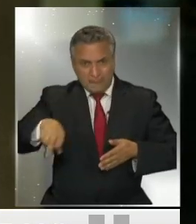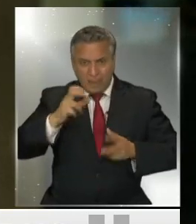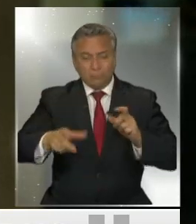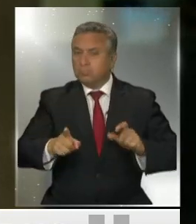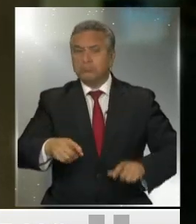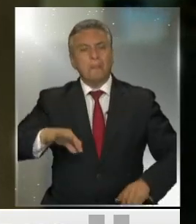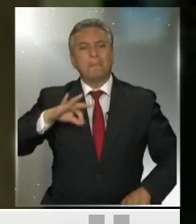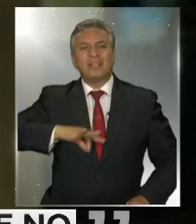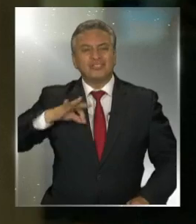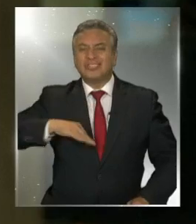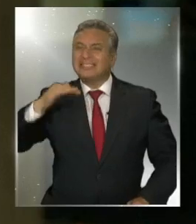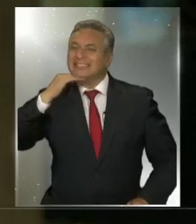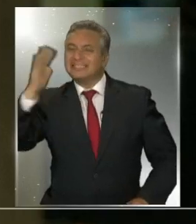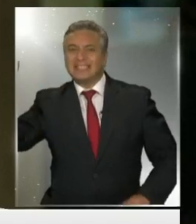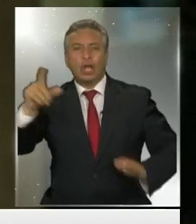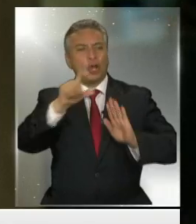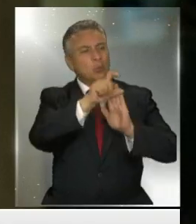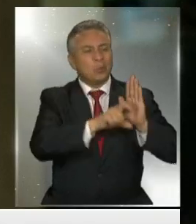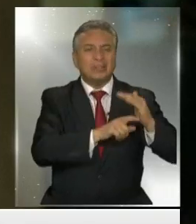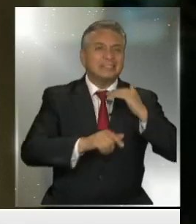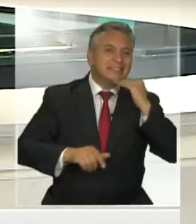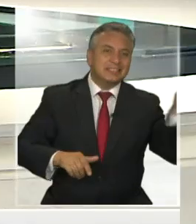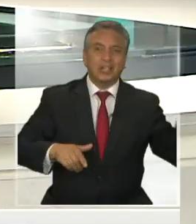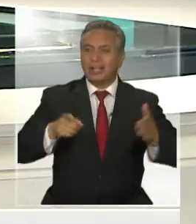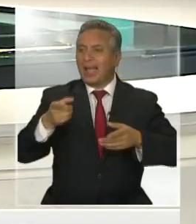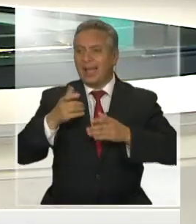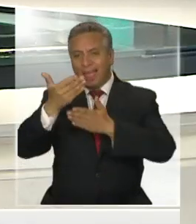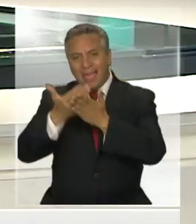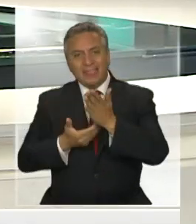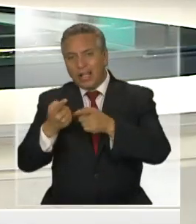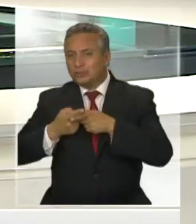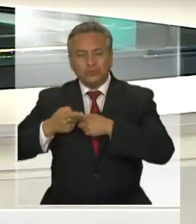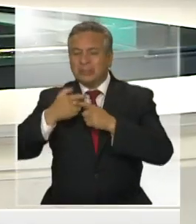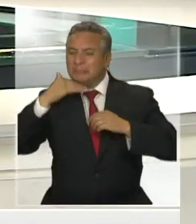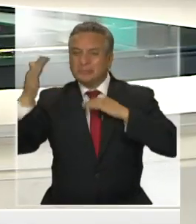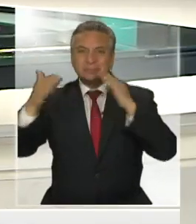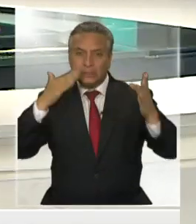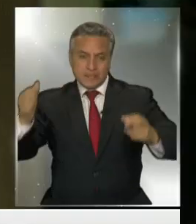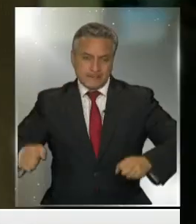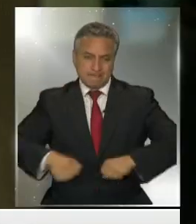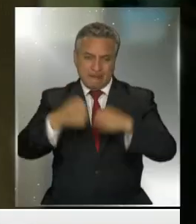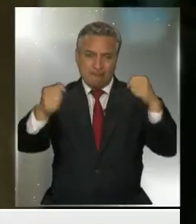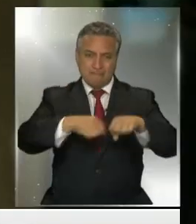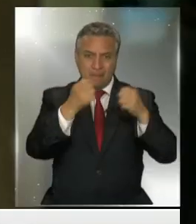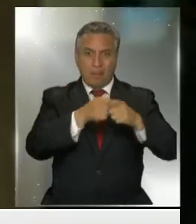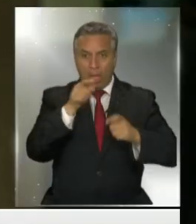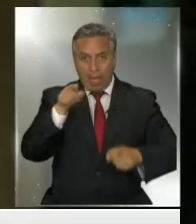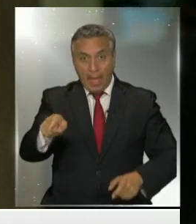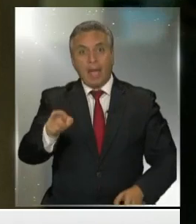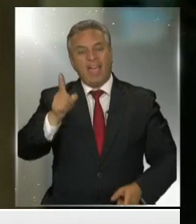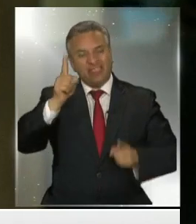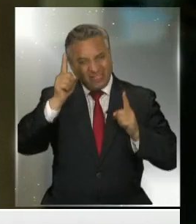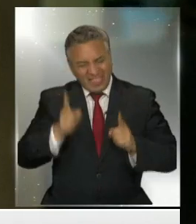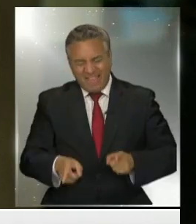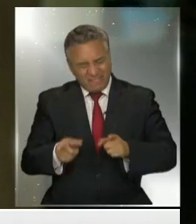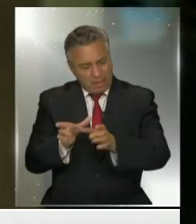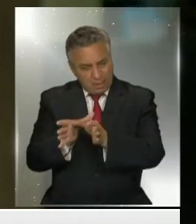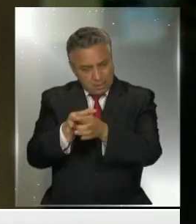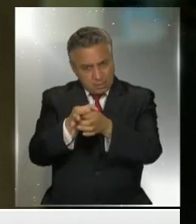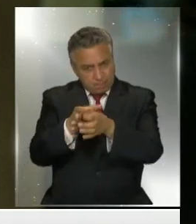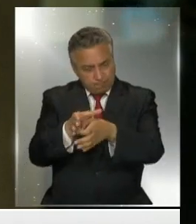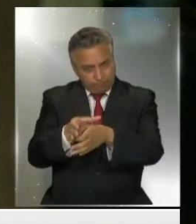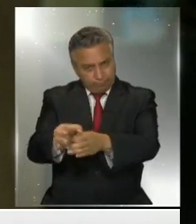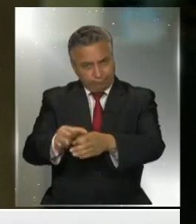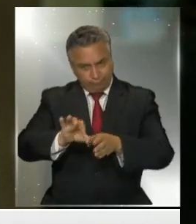ni las pensiones ni la constitución ni la agenda social que están destruyendo efectivamente el país tenemos que aislarlos definitivamente la pregunta es